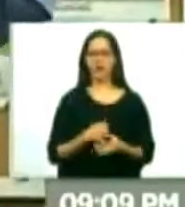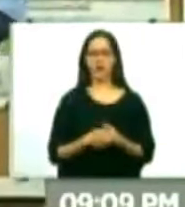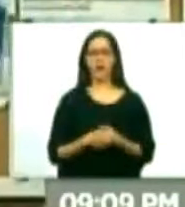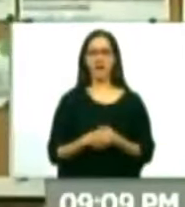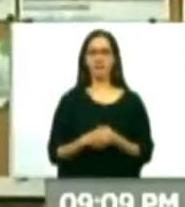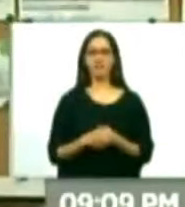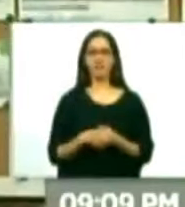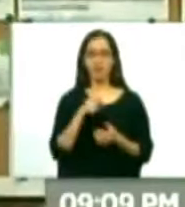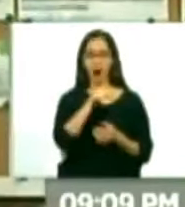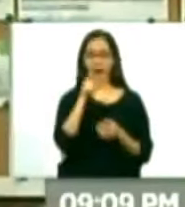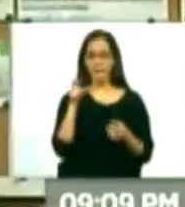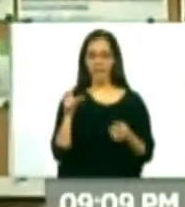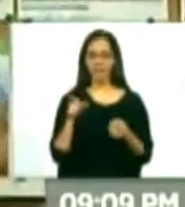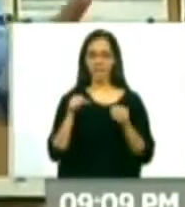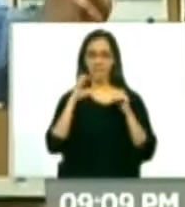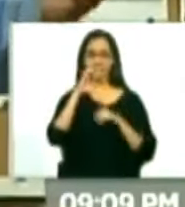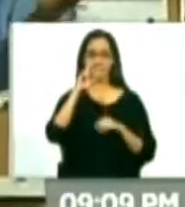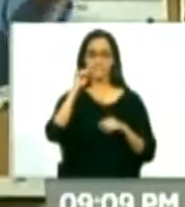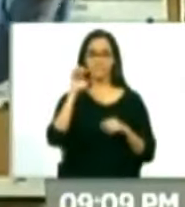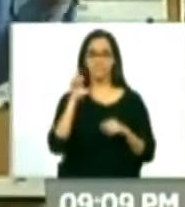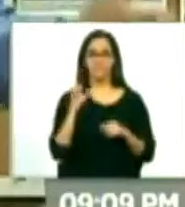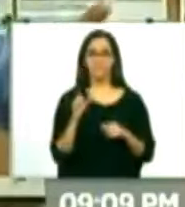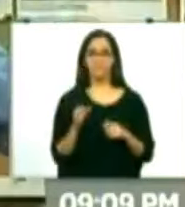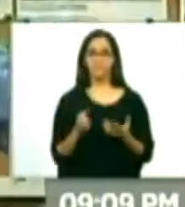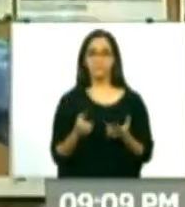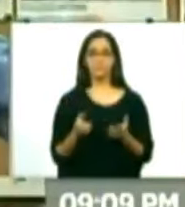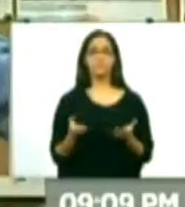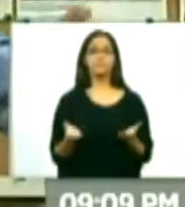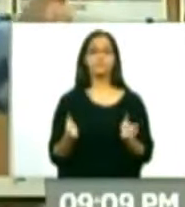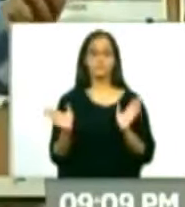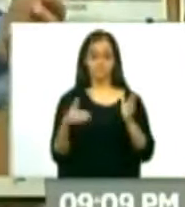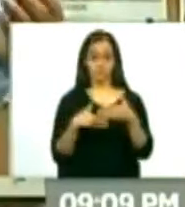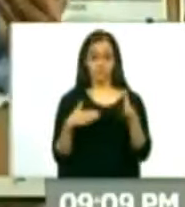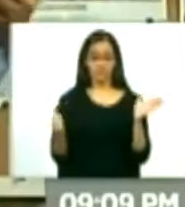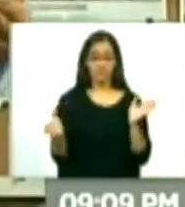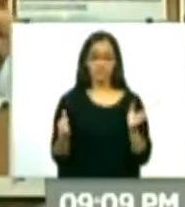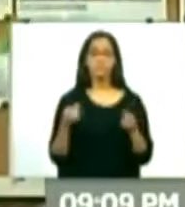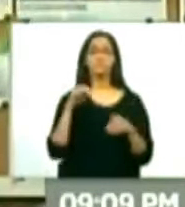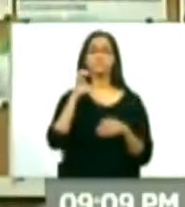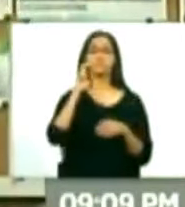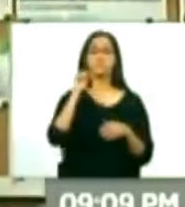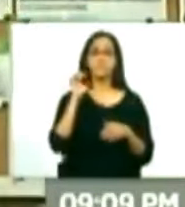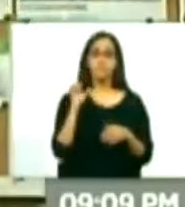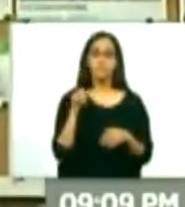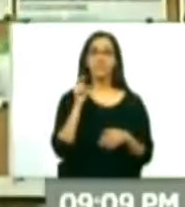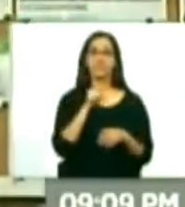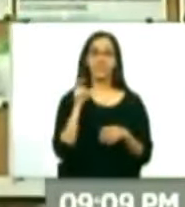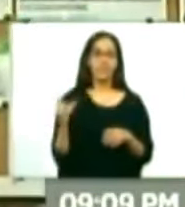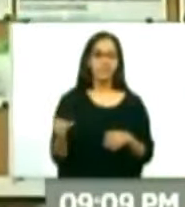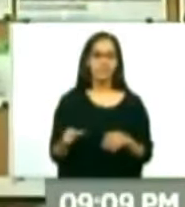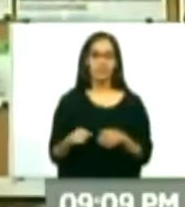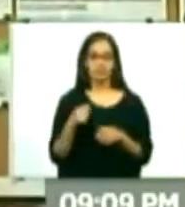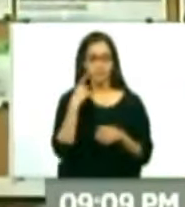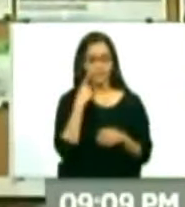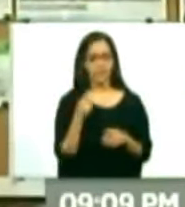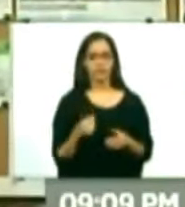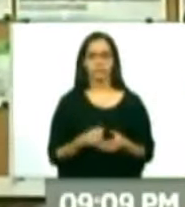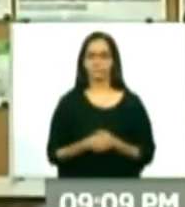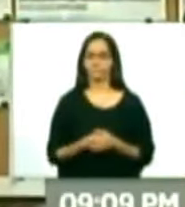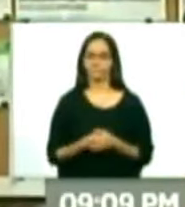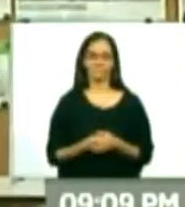Del CNE. Los cotillones electorales. Y esa gente, mira, Diego